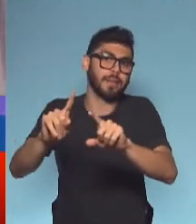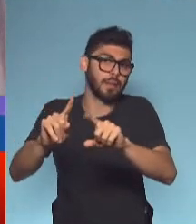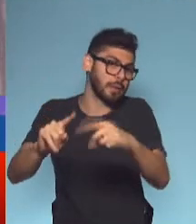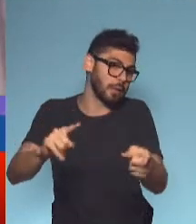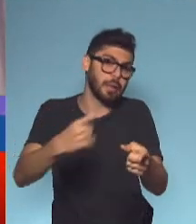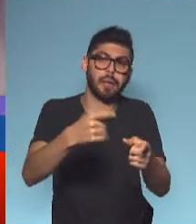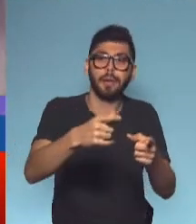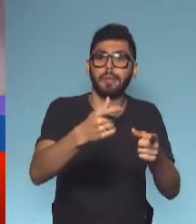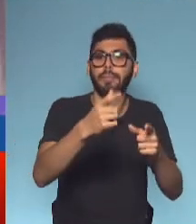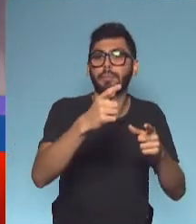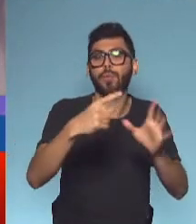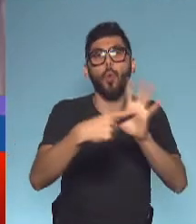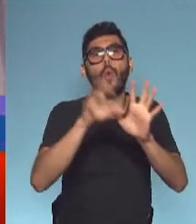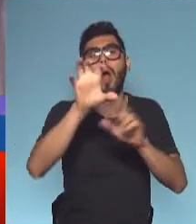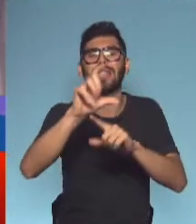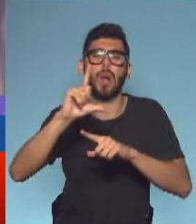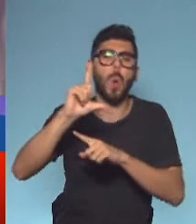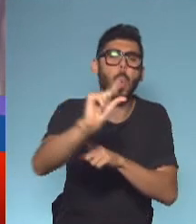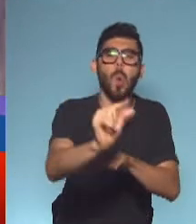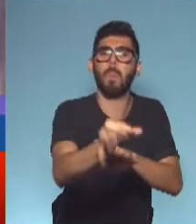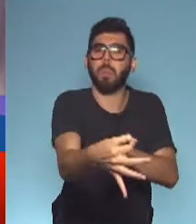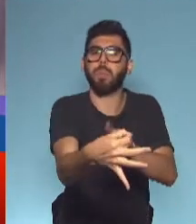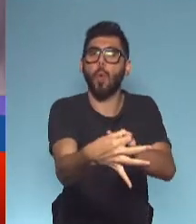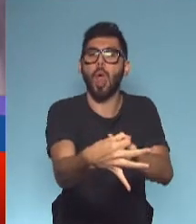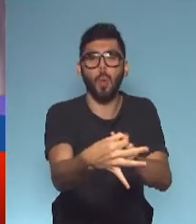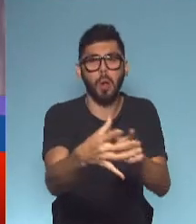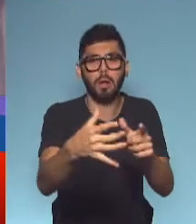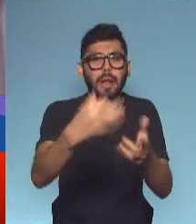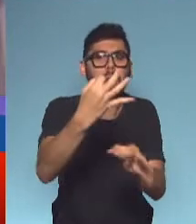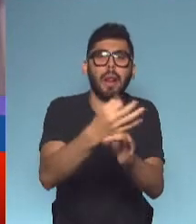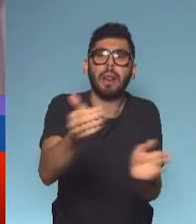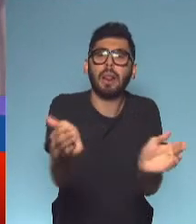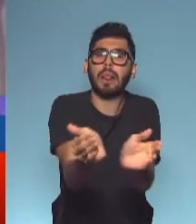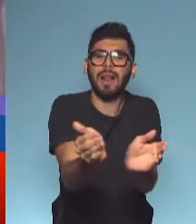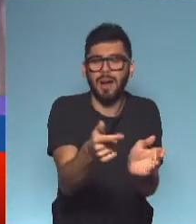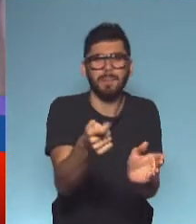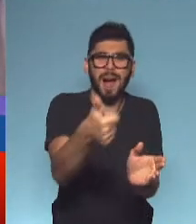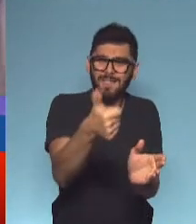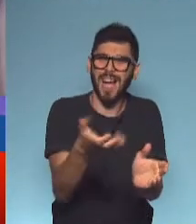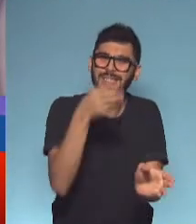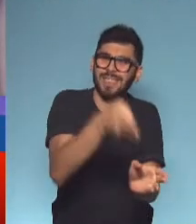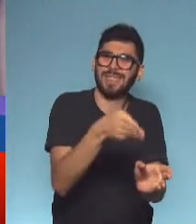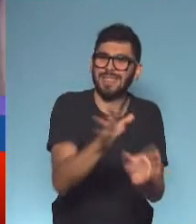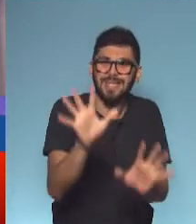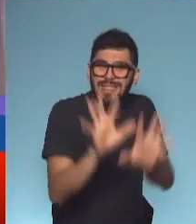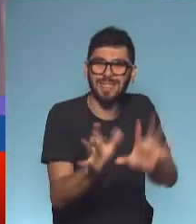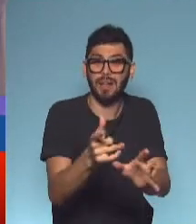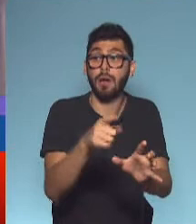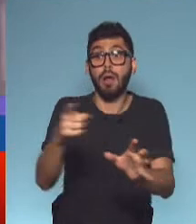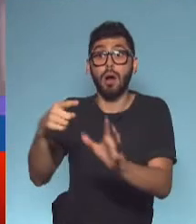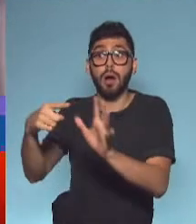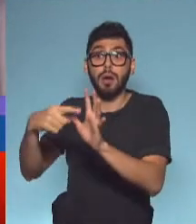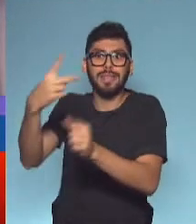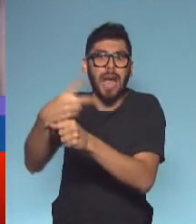localidad del interior de la provincia de Buenos Aires, para hablar de algo cercano. Está muy claro. Entonces, yo digo, dar respuestas simples,